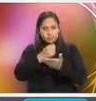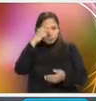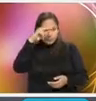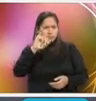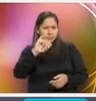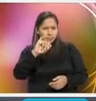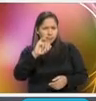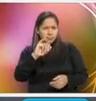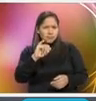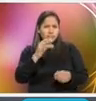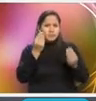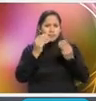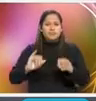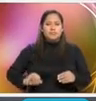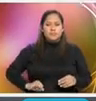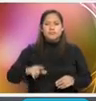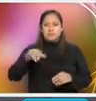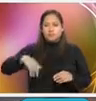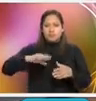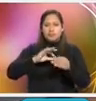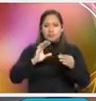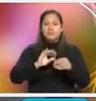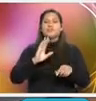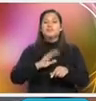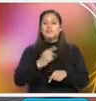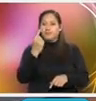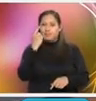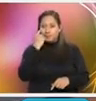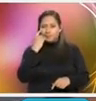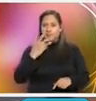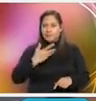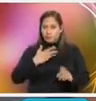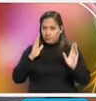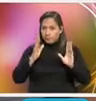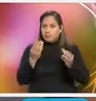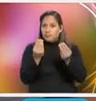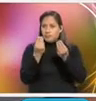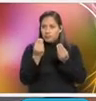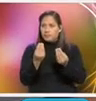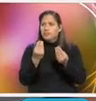Así es, sí, es bien interesante lo que dices tú también. Fíjate que hemos tenido mucha